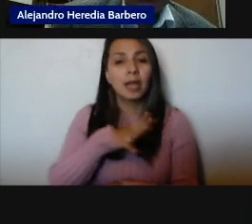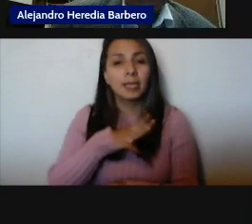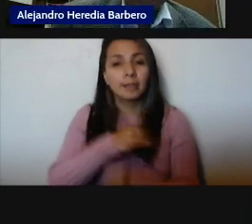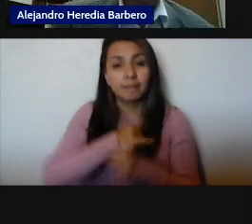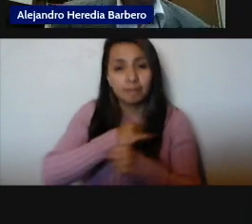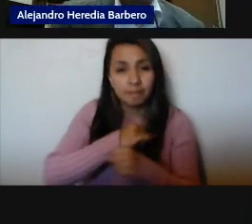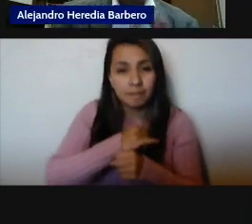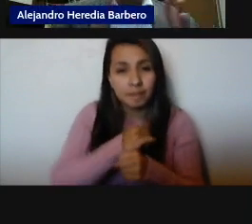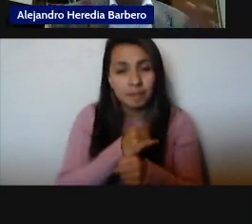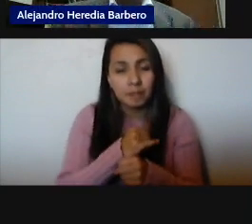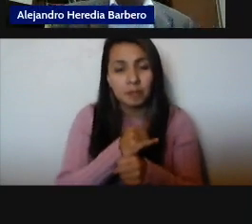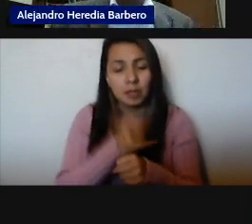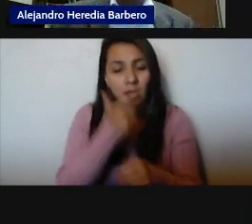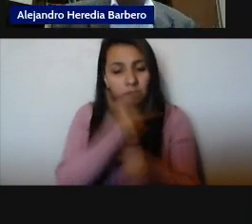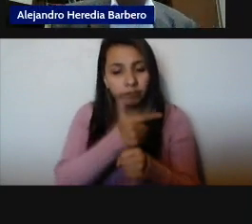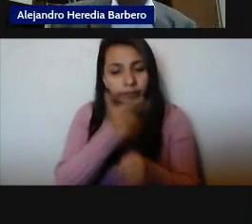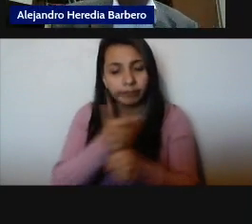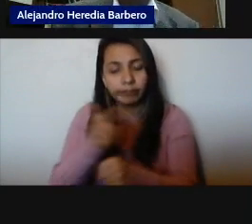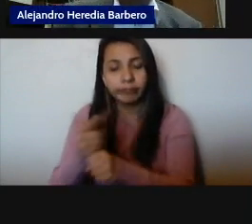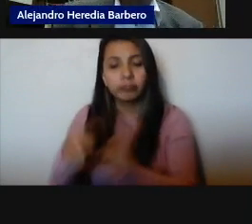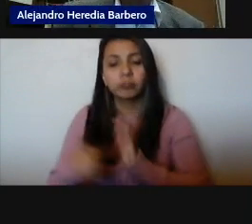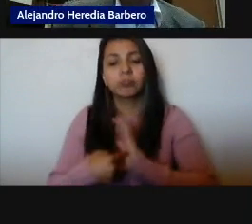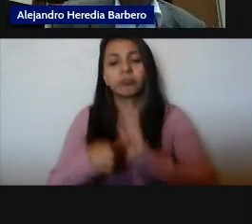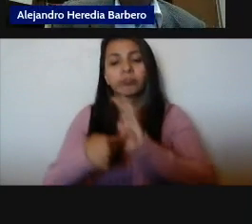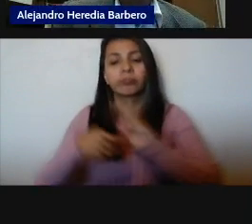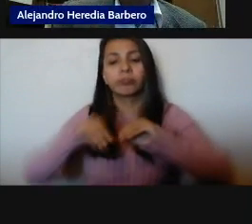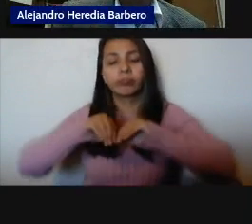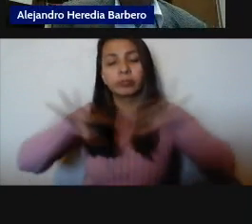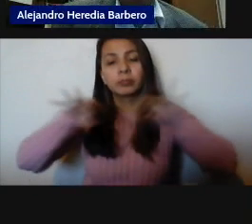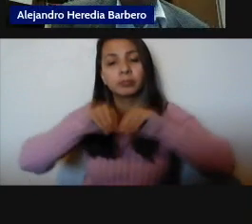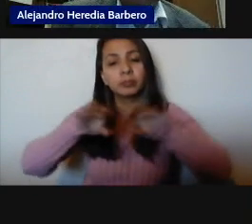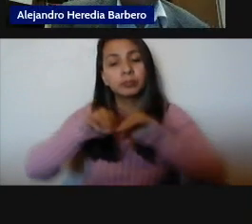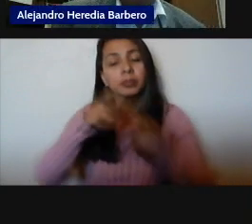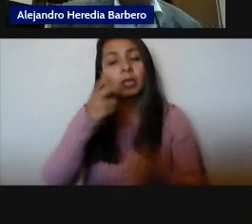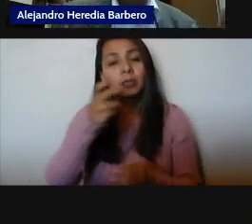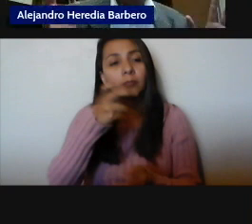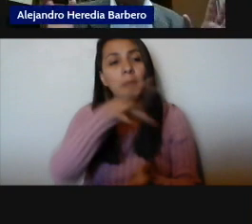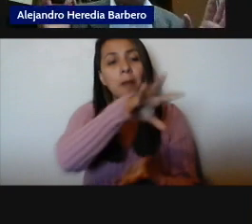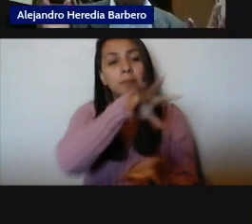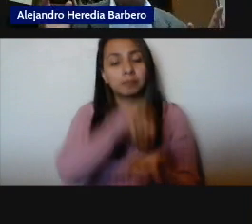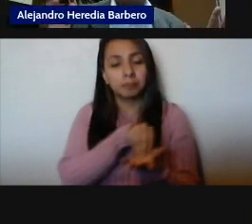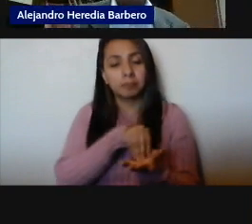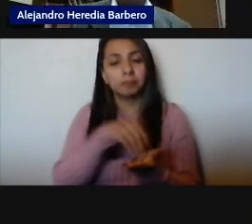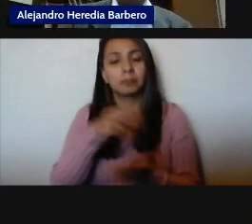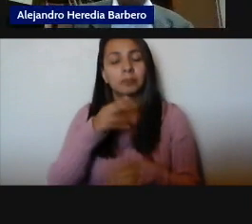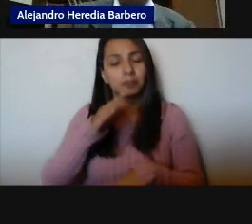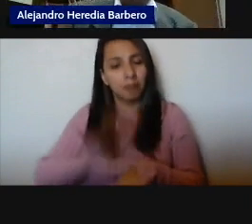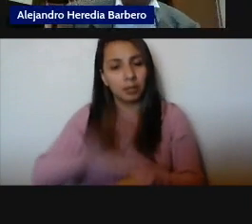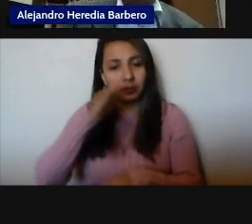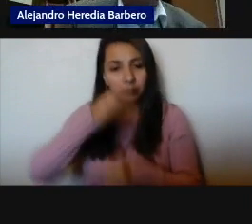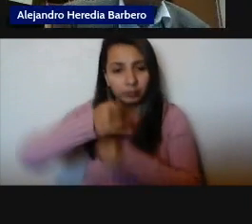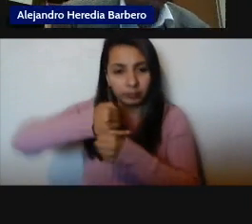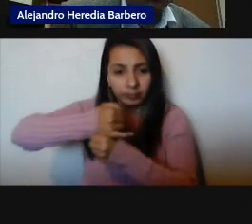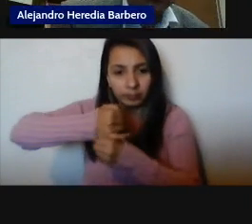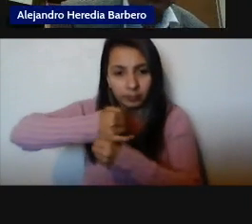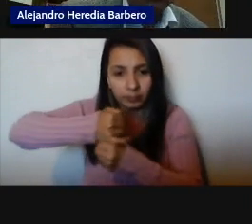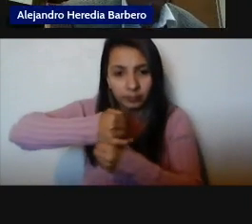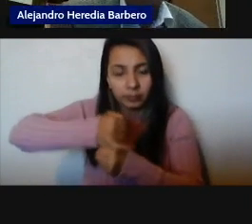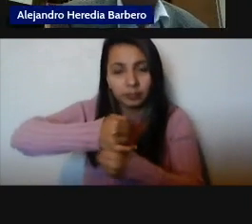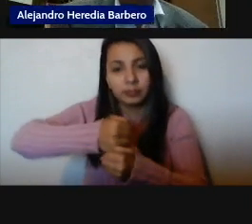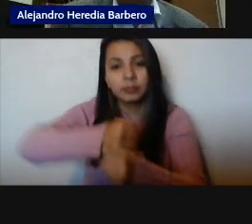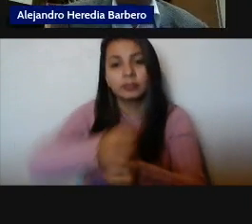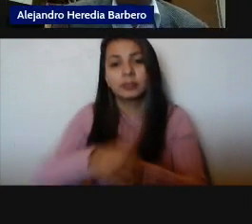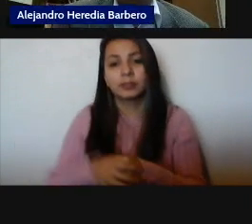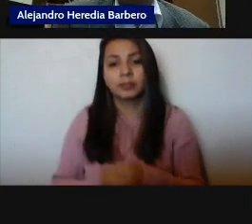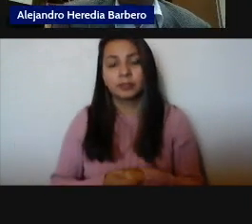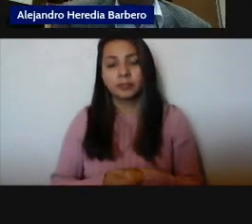todo este bagaje de experimentos y de resultados muy importantes, que son los que utilizamos diariamente para darle continuidad